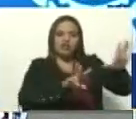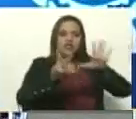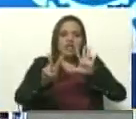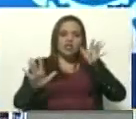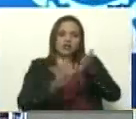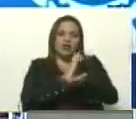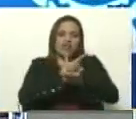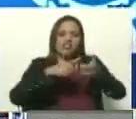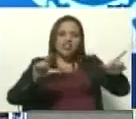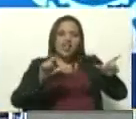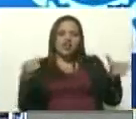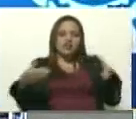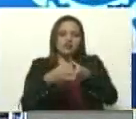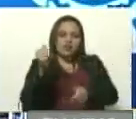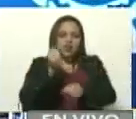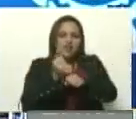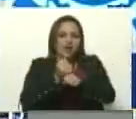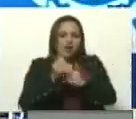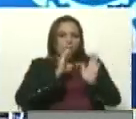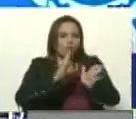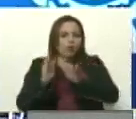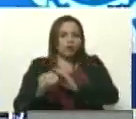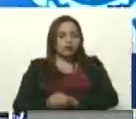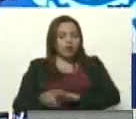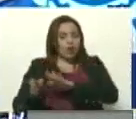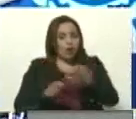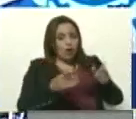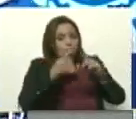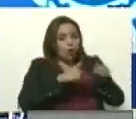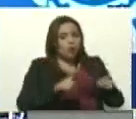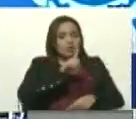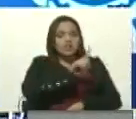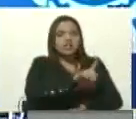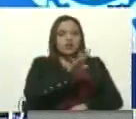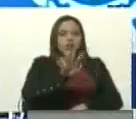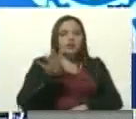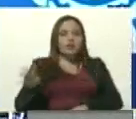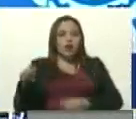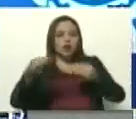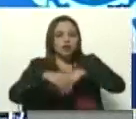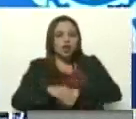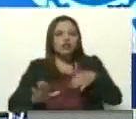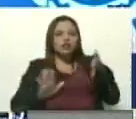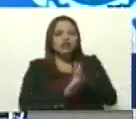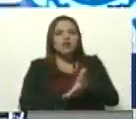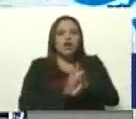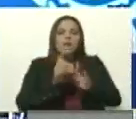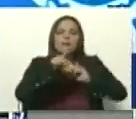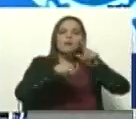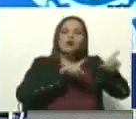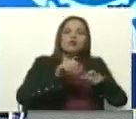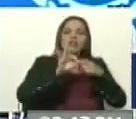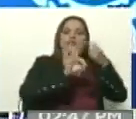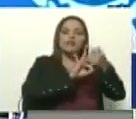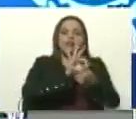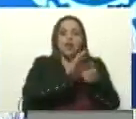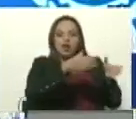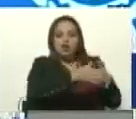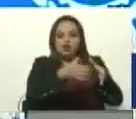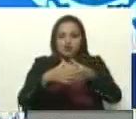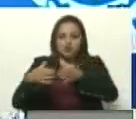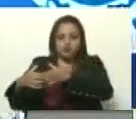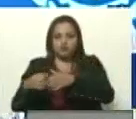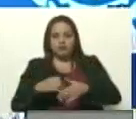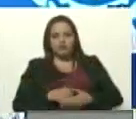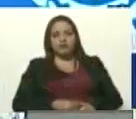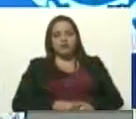sindical y el convenio 144 de la consulta tripartita. Convenio